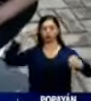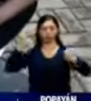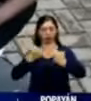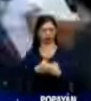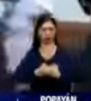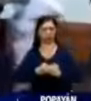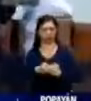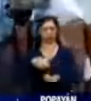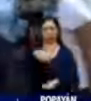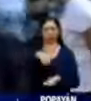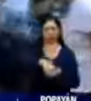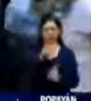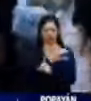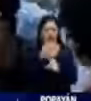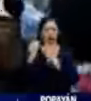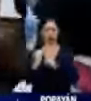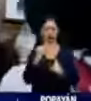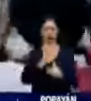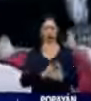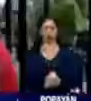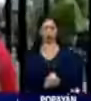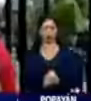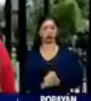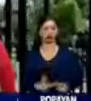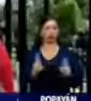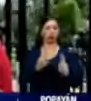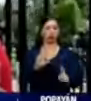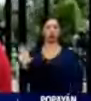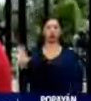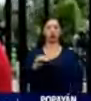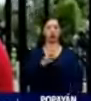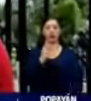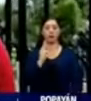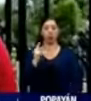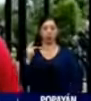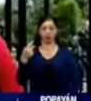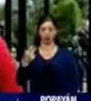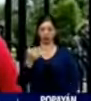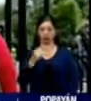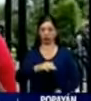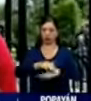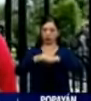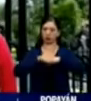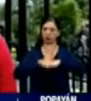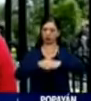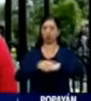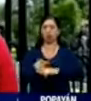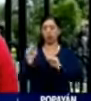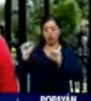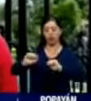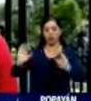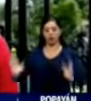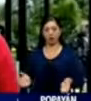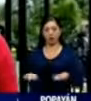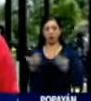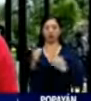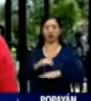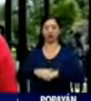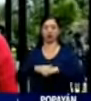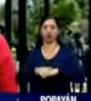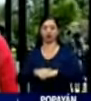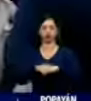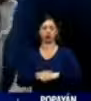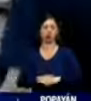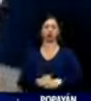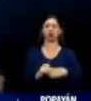con un reconocido centro cultural. Y esperamos llevarlos a todos hasta un nivel B2 de inglés, donde ellos puedan mejorar la calidad de la prestación